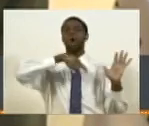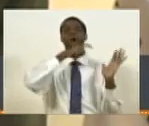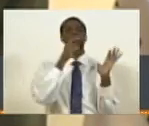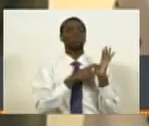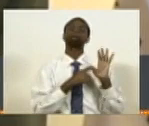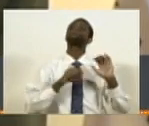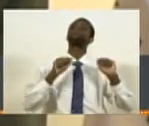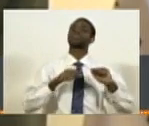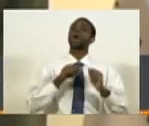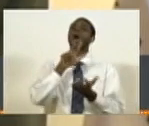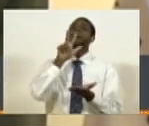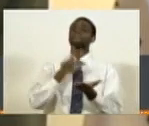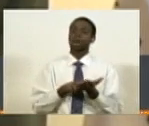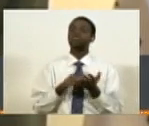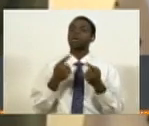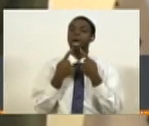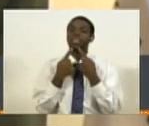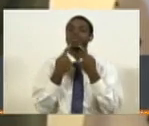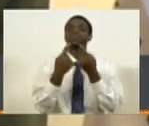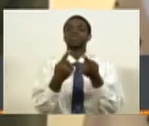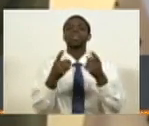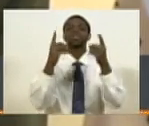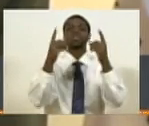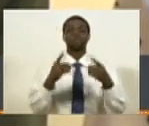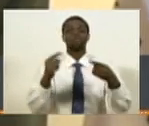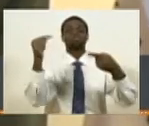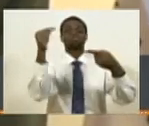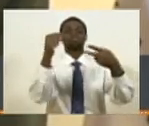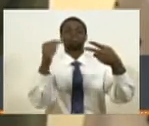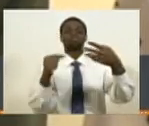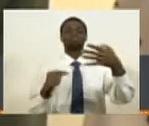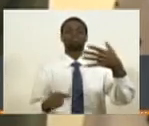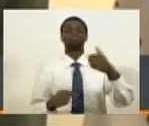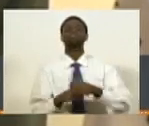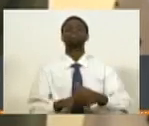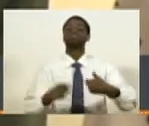anunciar las siguientes decisiones al país. Uno,